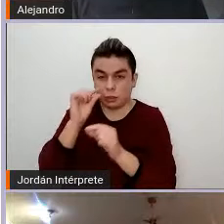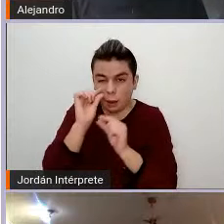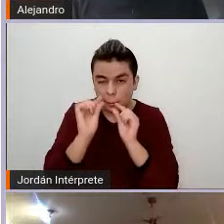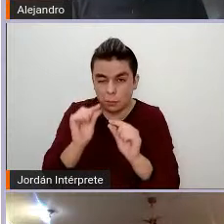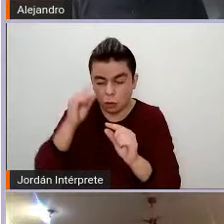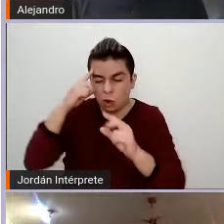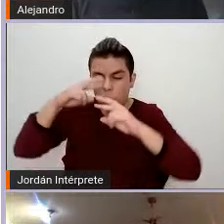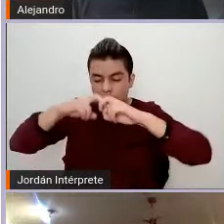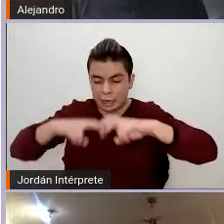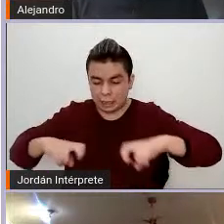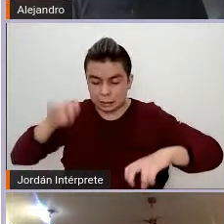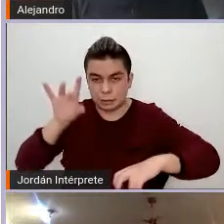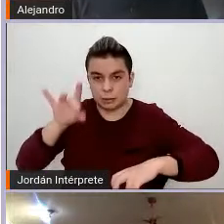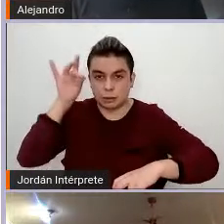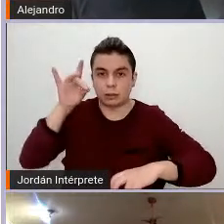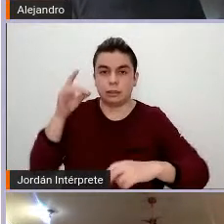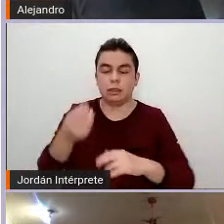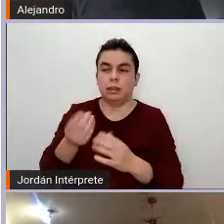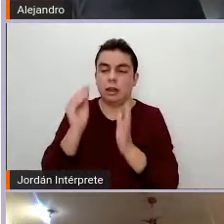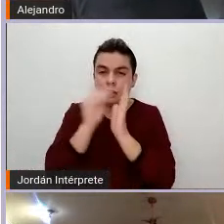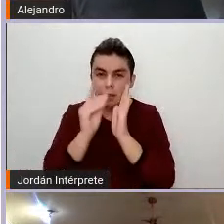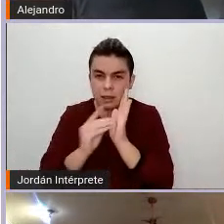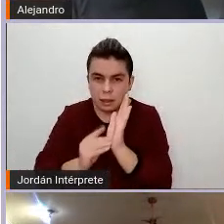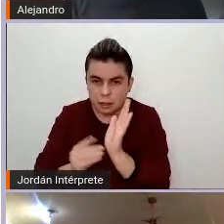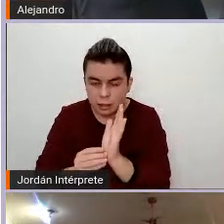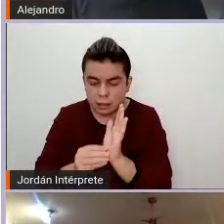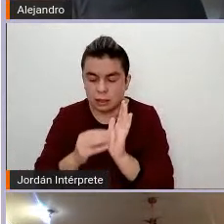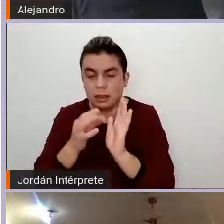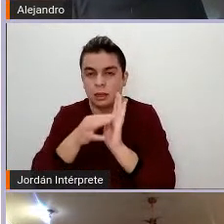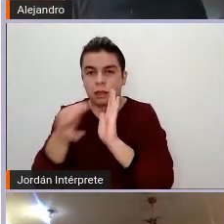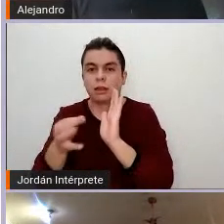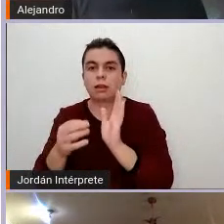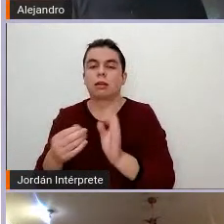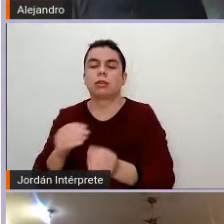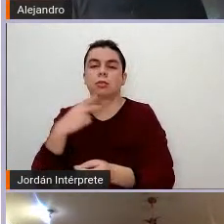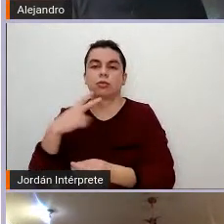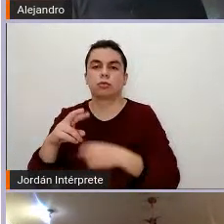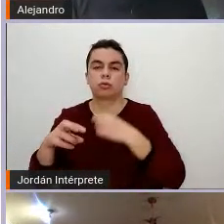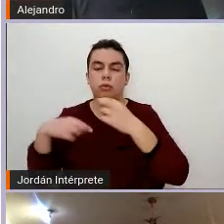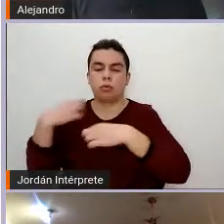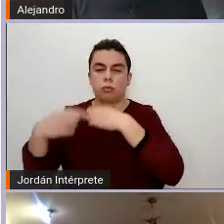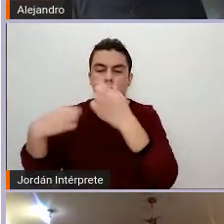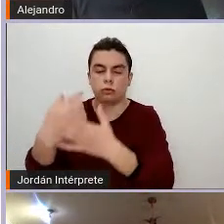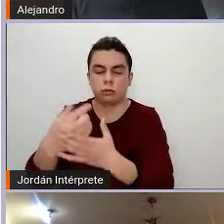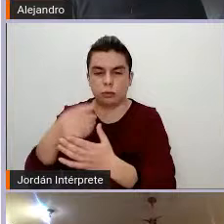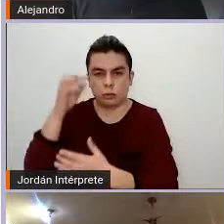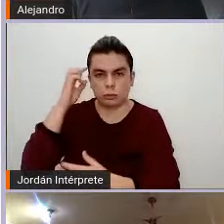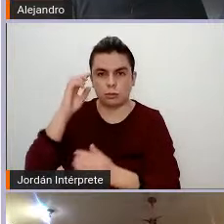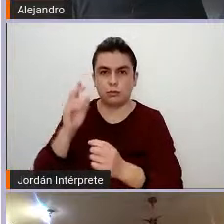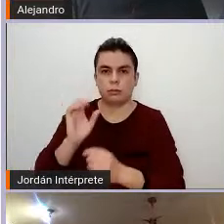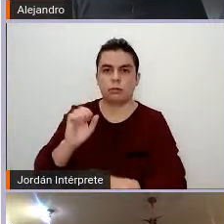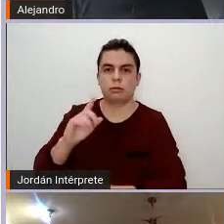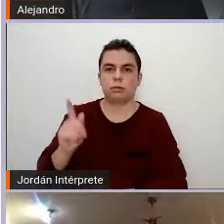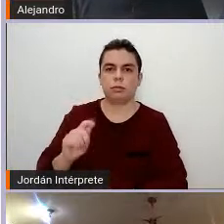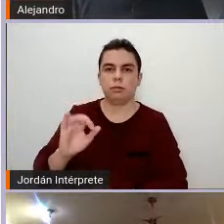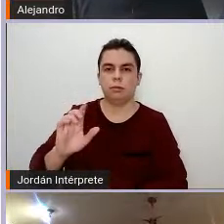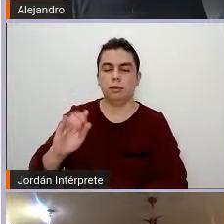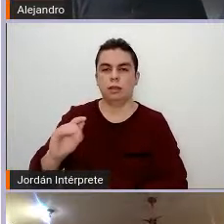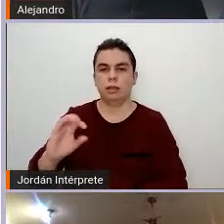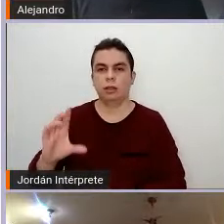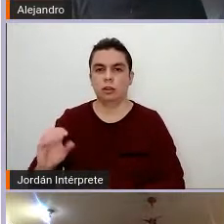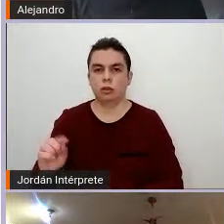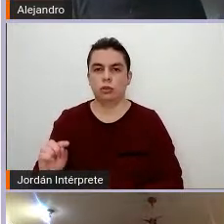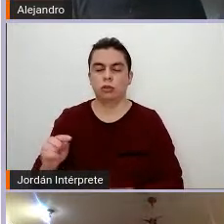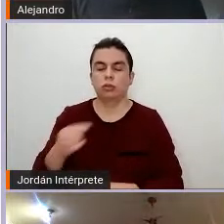en donde se identifican esos procedimientos estéticos, sino que además se demuestran las preceptivas de un plan